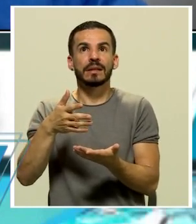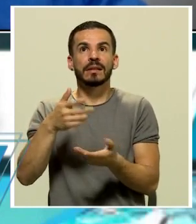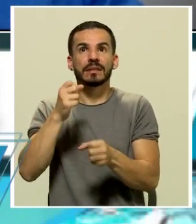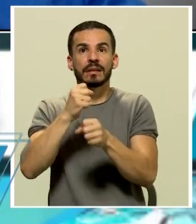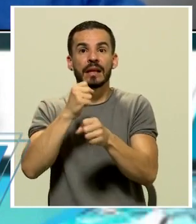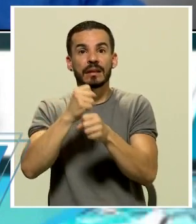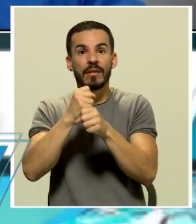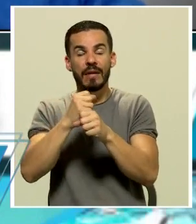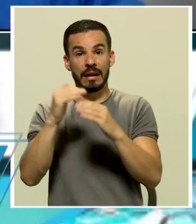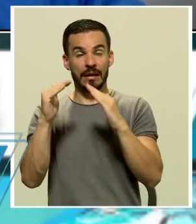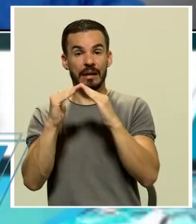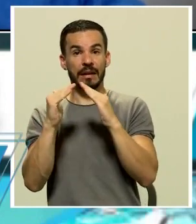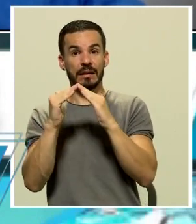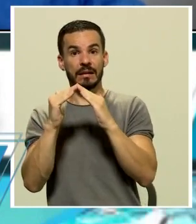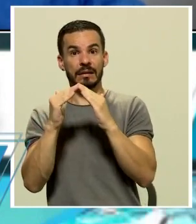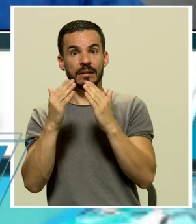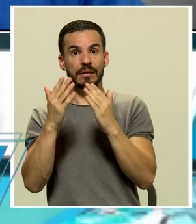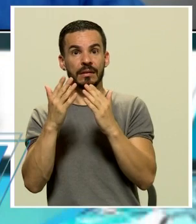teletrabajar,